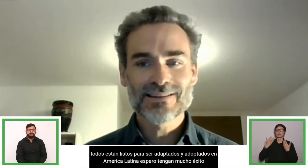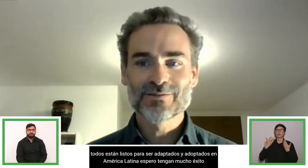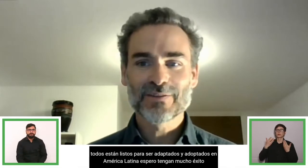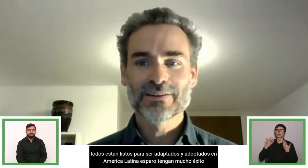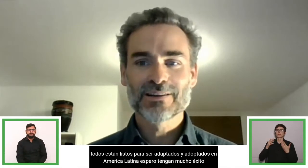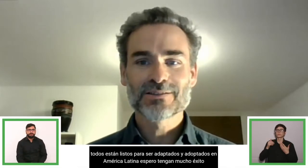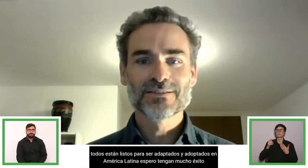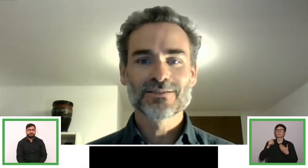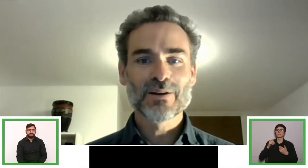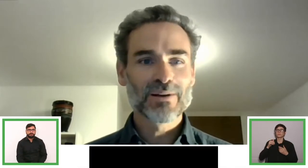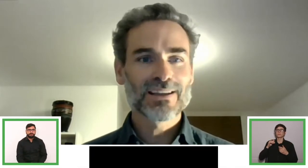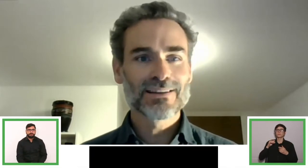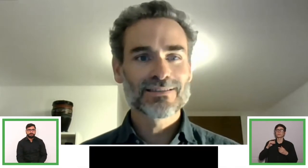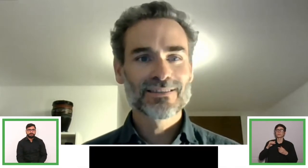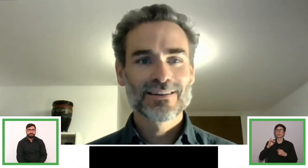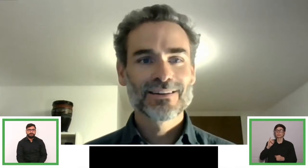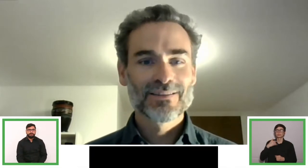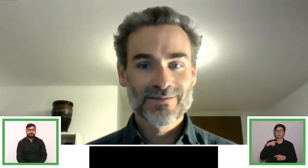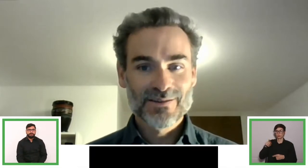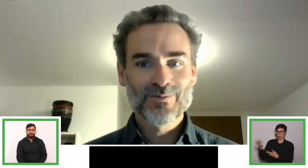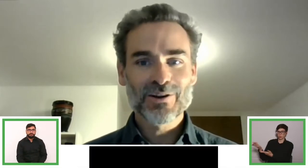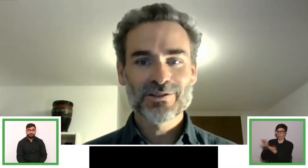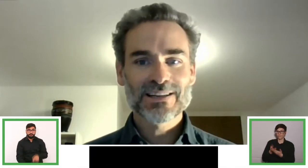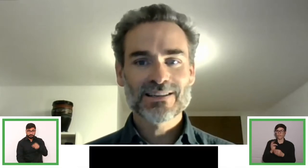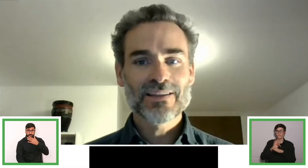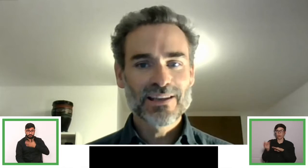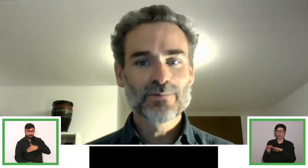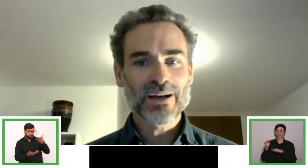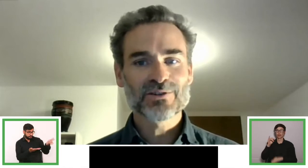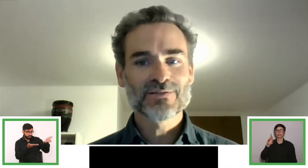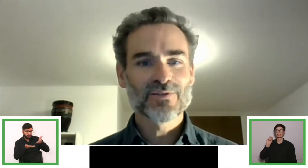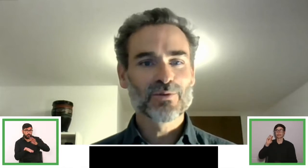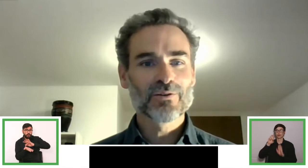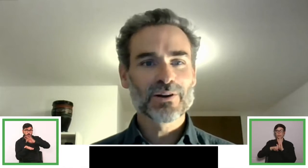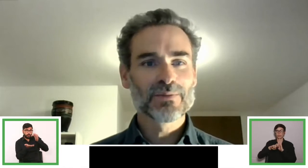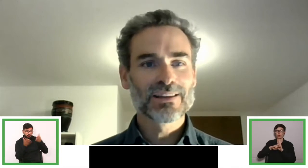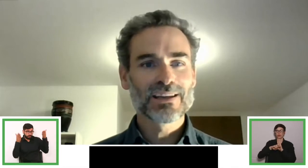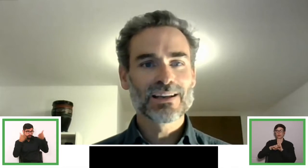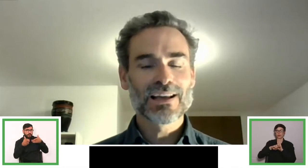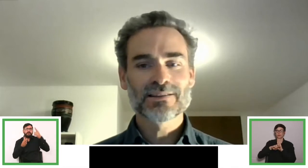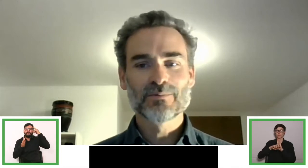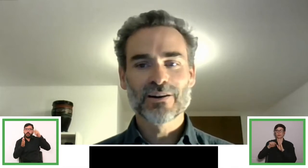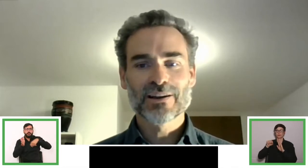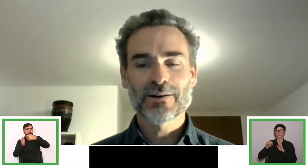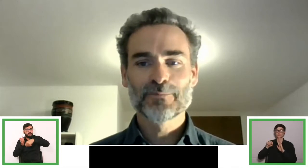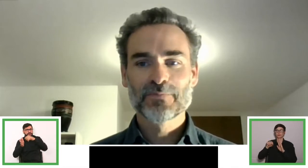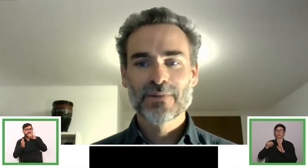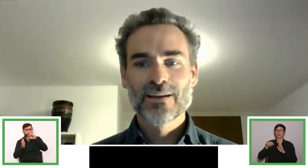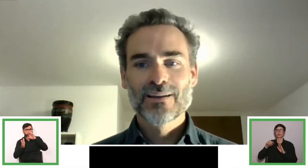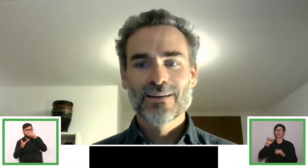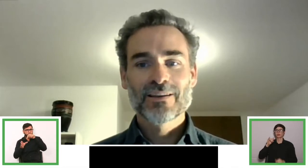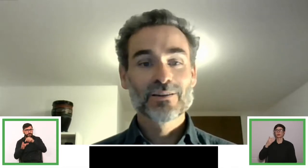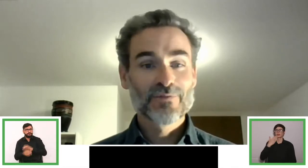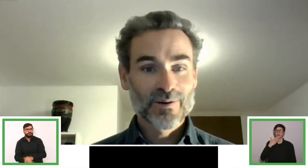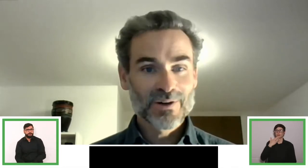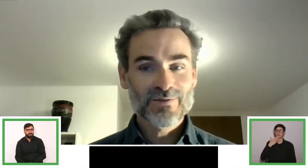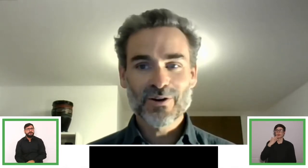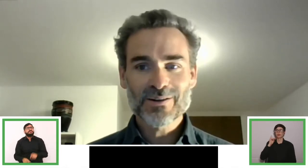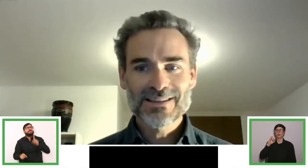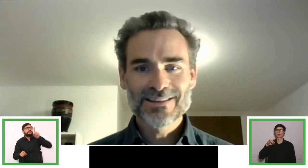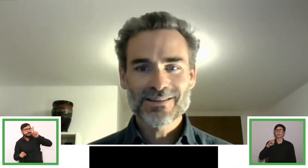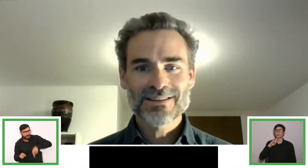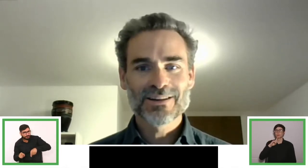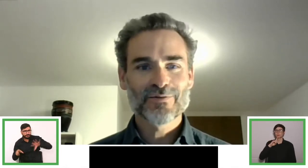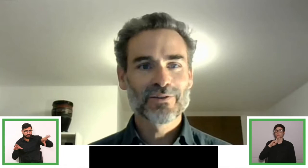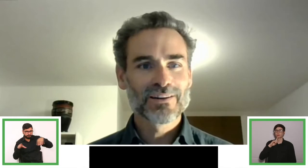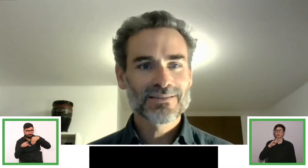tú te uniste a la Fundación ESOL y Zero Project para replicar el proyecto Zero Project y el Impact Forum en